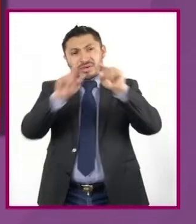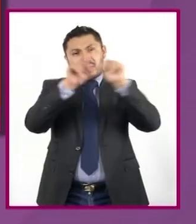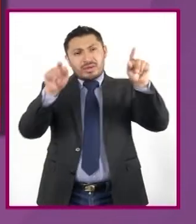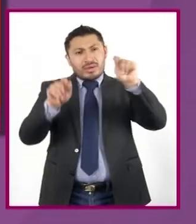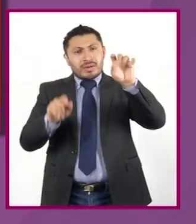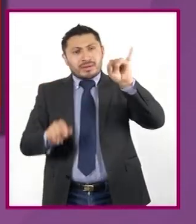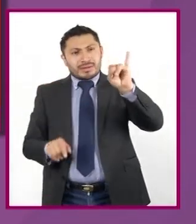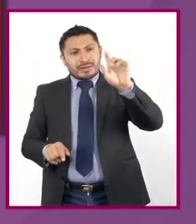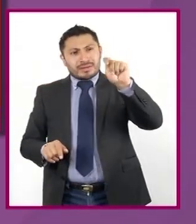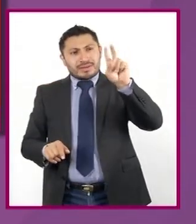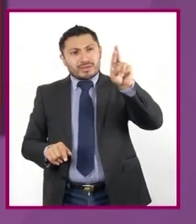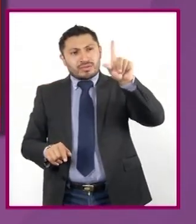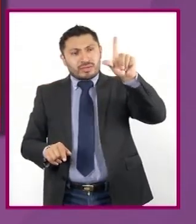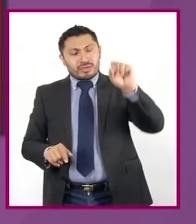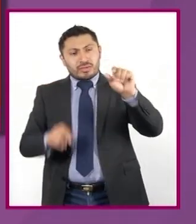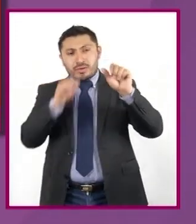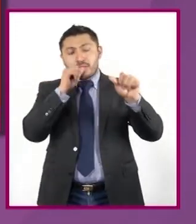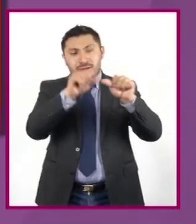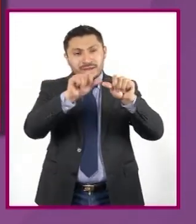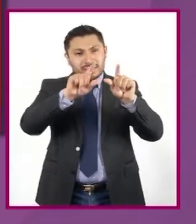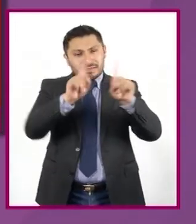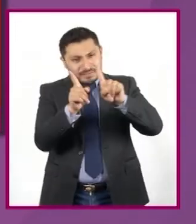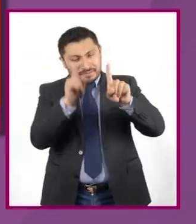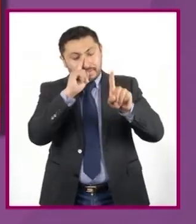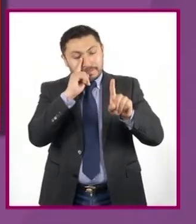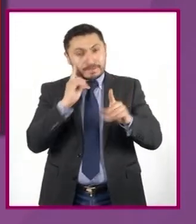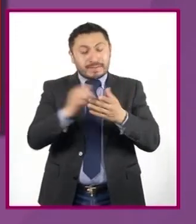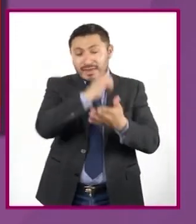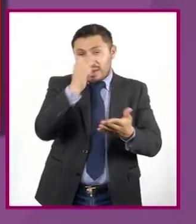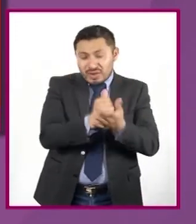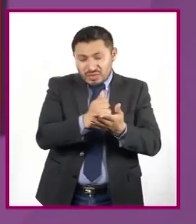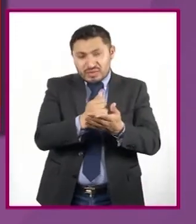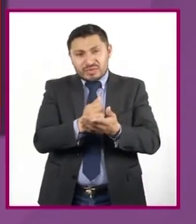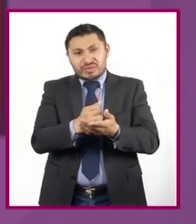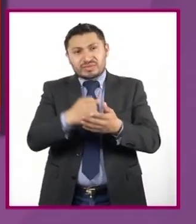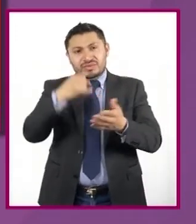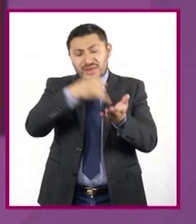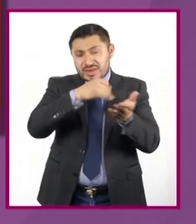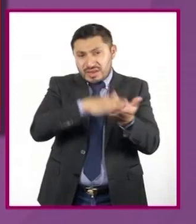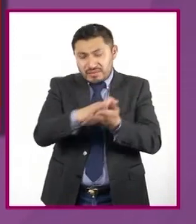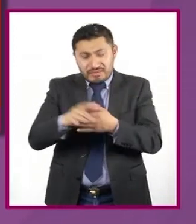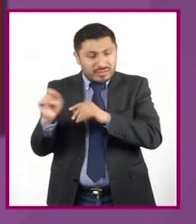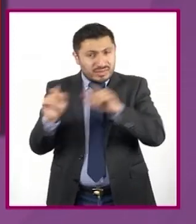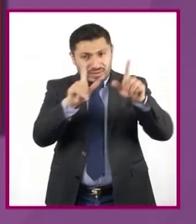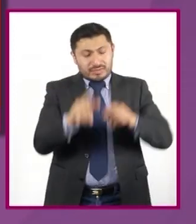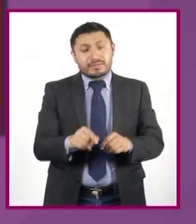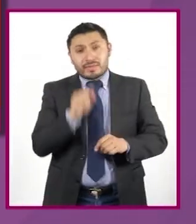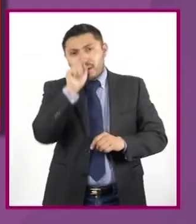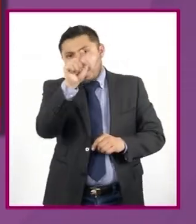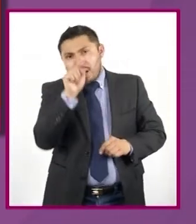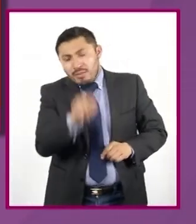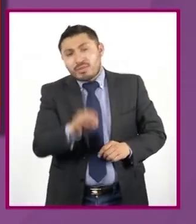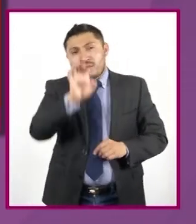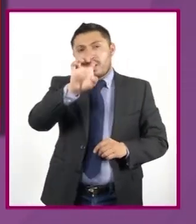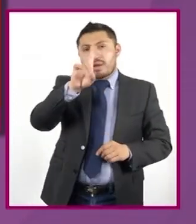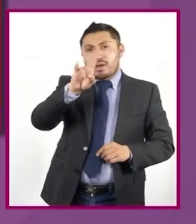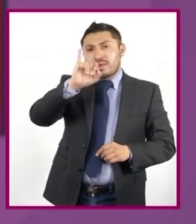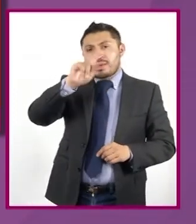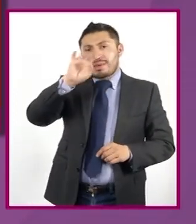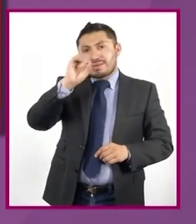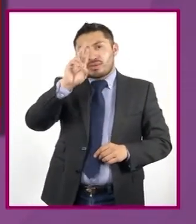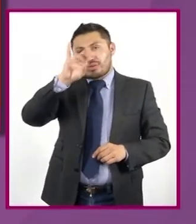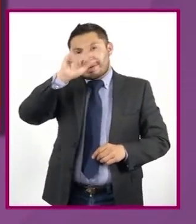del libro en cursivas, punto, la ciudad en donde se editó, dos puntos, la editorial,